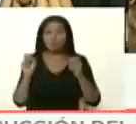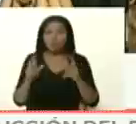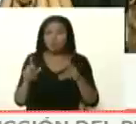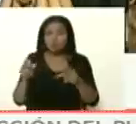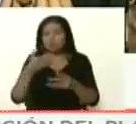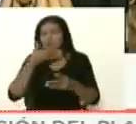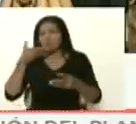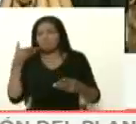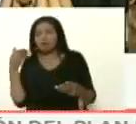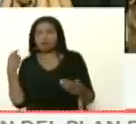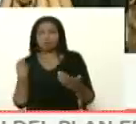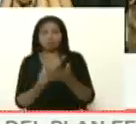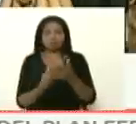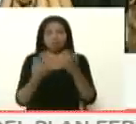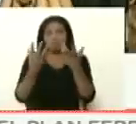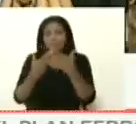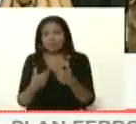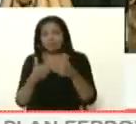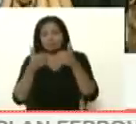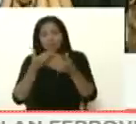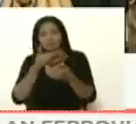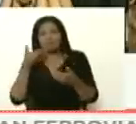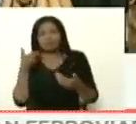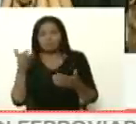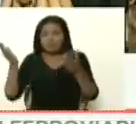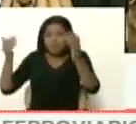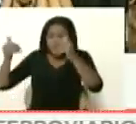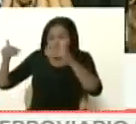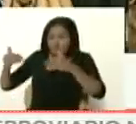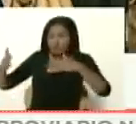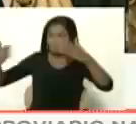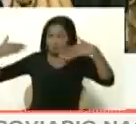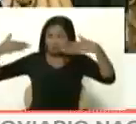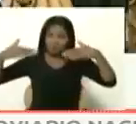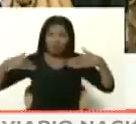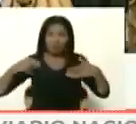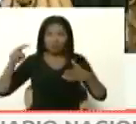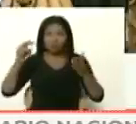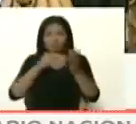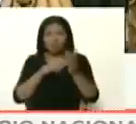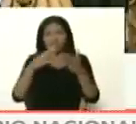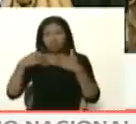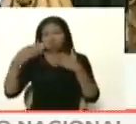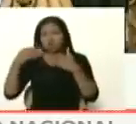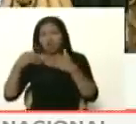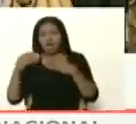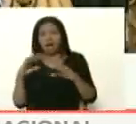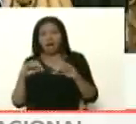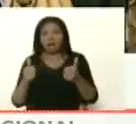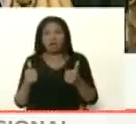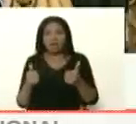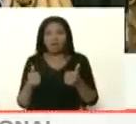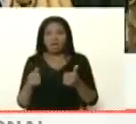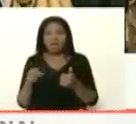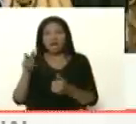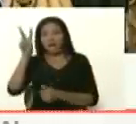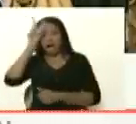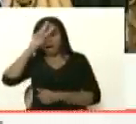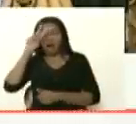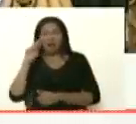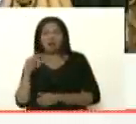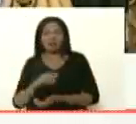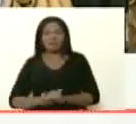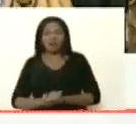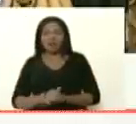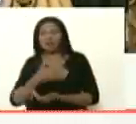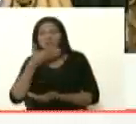oportunidades, acciones en empresas. Venga usted, con $2,000 usted llegará a Lima y tendrá el mejor trabajo